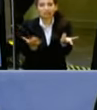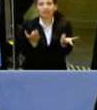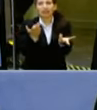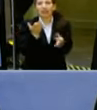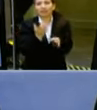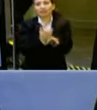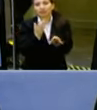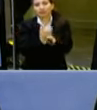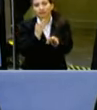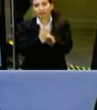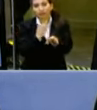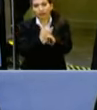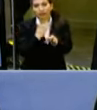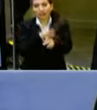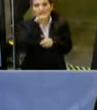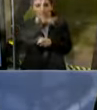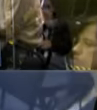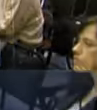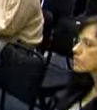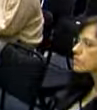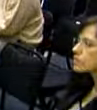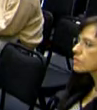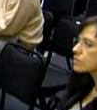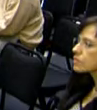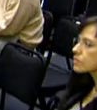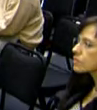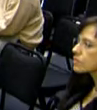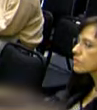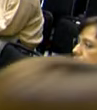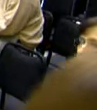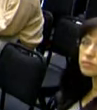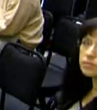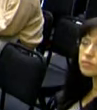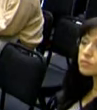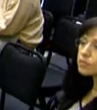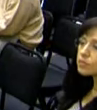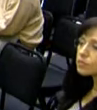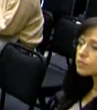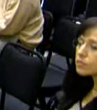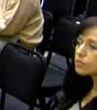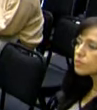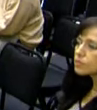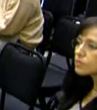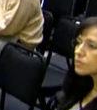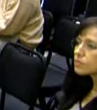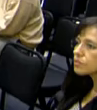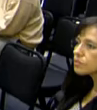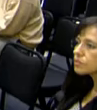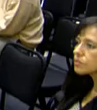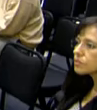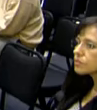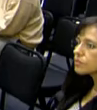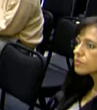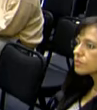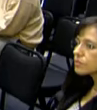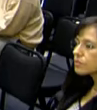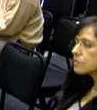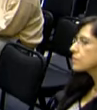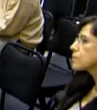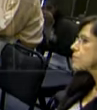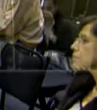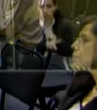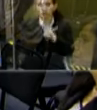momentum, la rapidez, la aceleración que traía la Alianza del Pacífico. Finalmente, me refiero a Cuba.